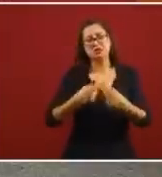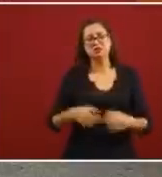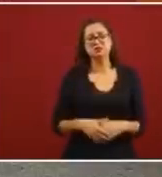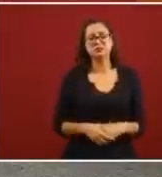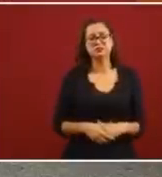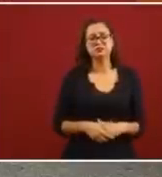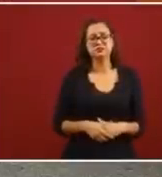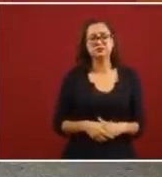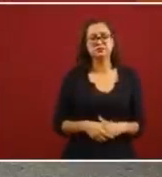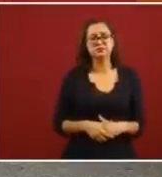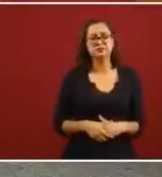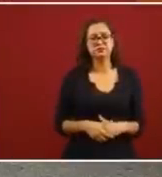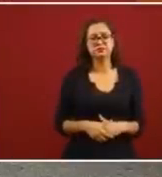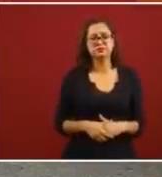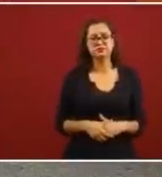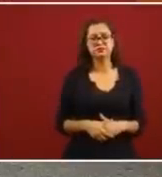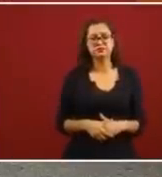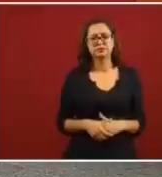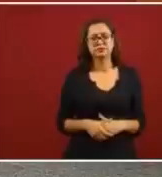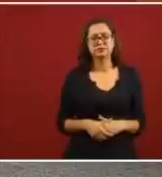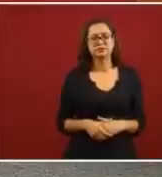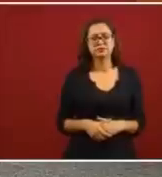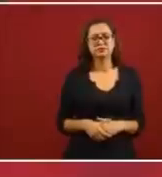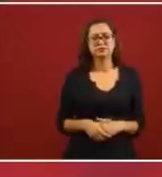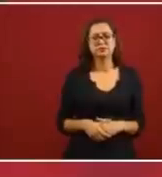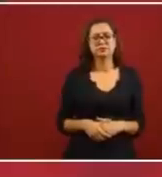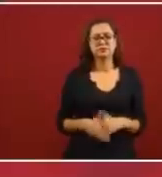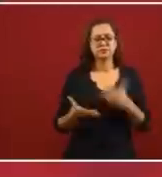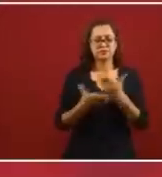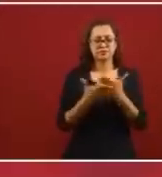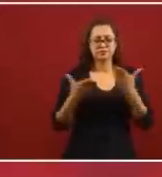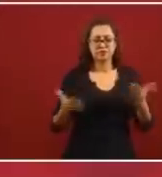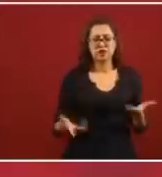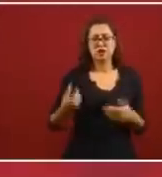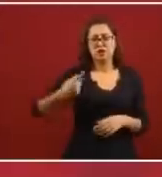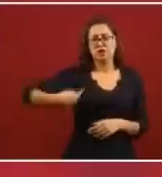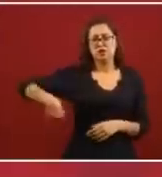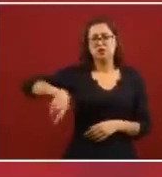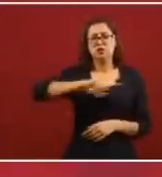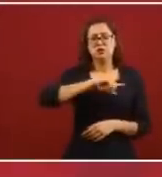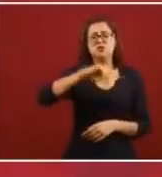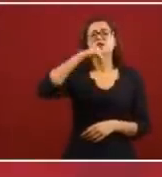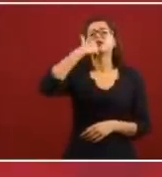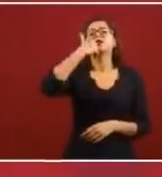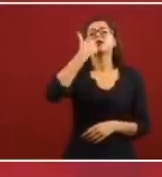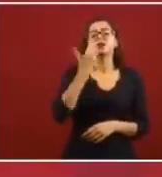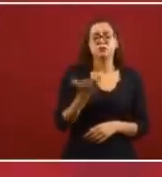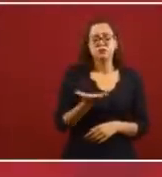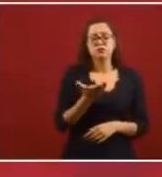Y ahora lo que estamos buscando es recuperar